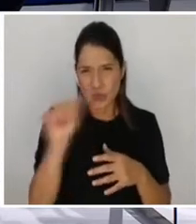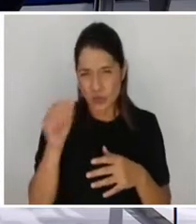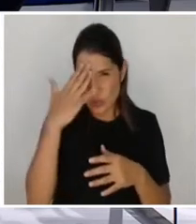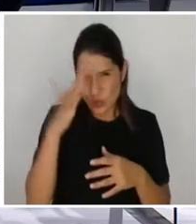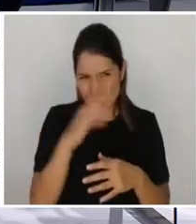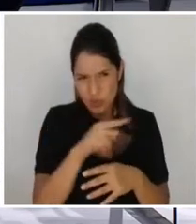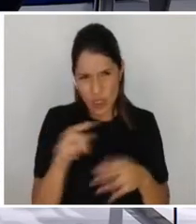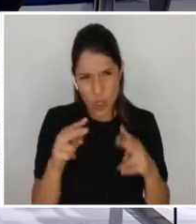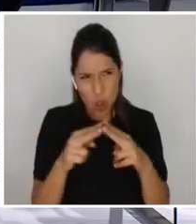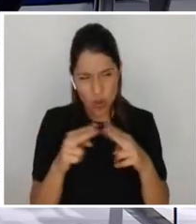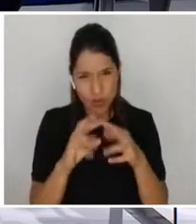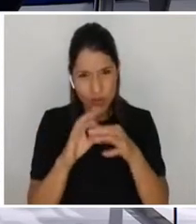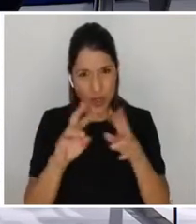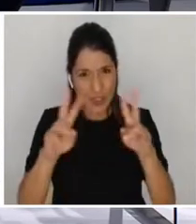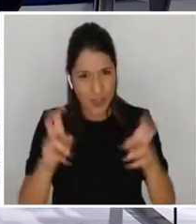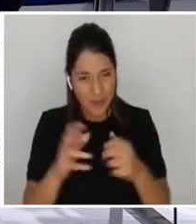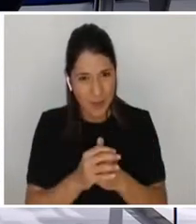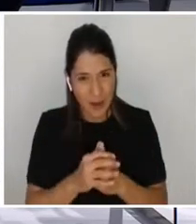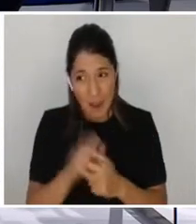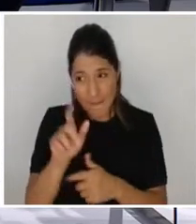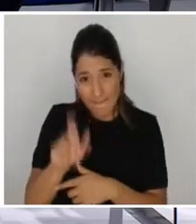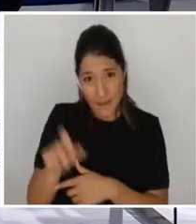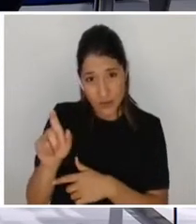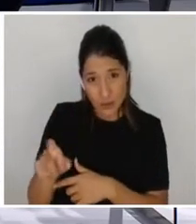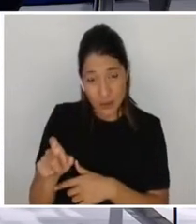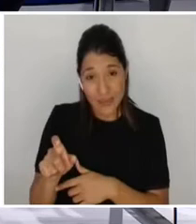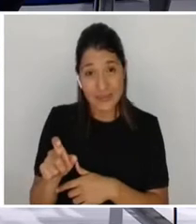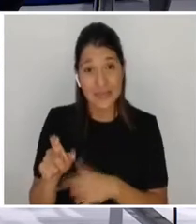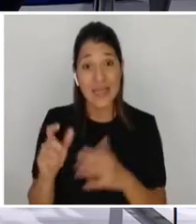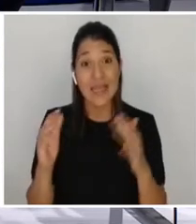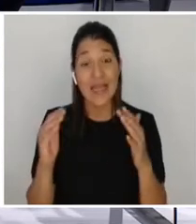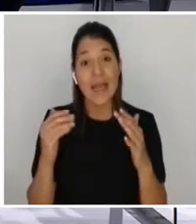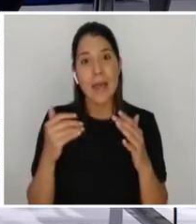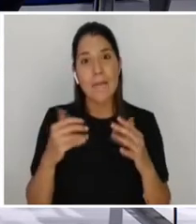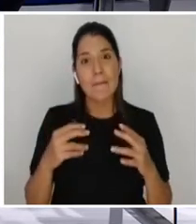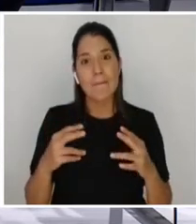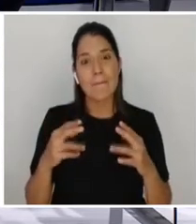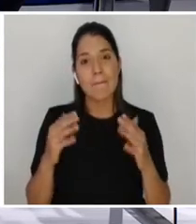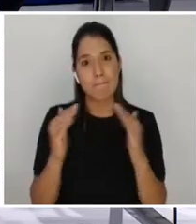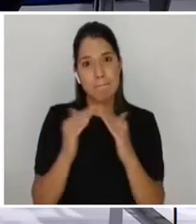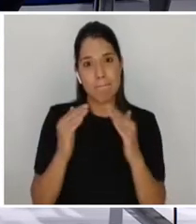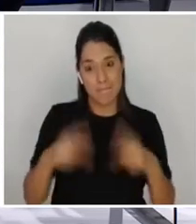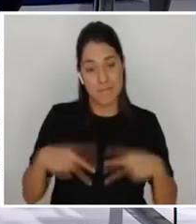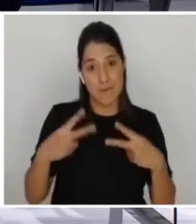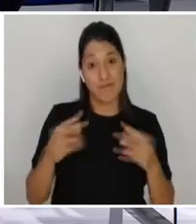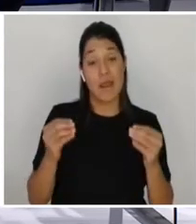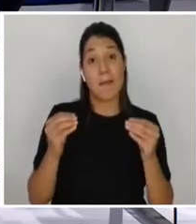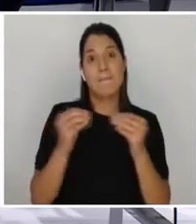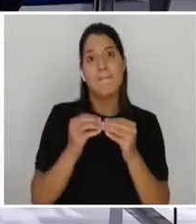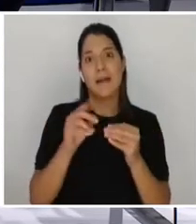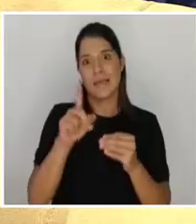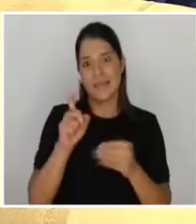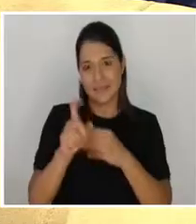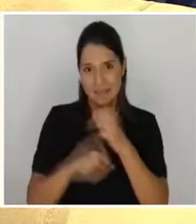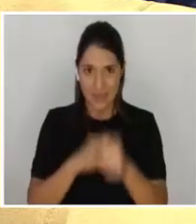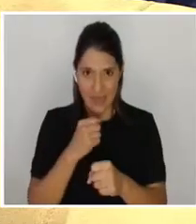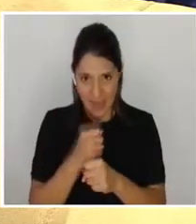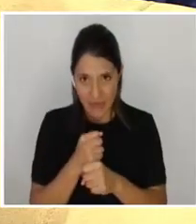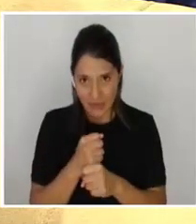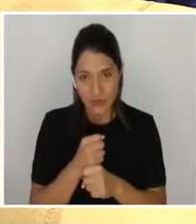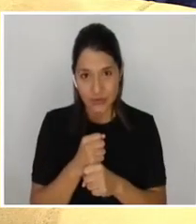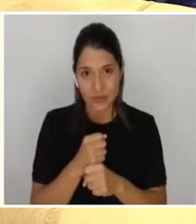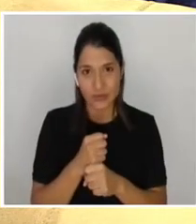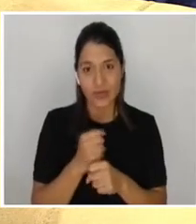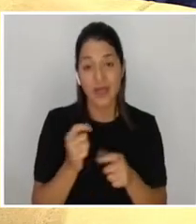tema, que son de estas personas que viven más de 100 años. Entonces, las personas que vienen de esas zonas